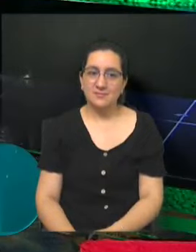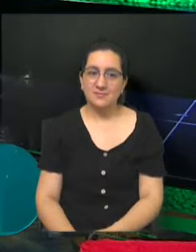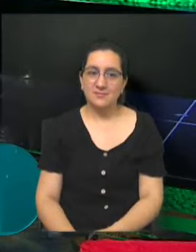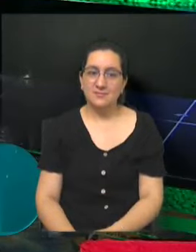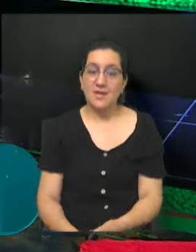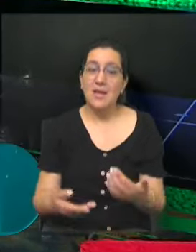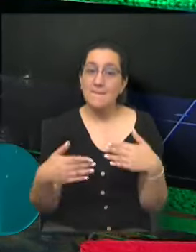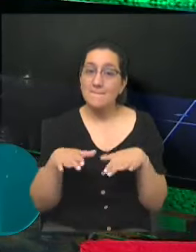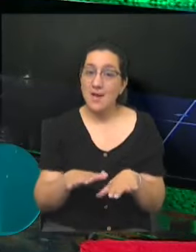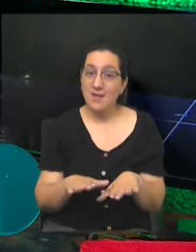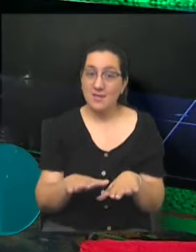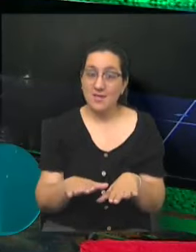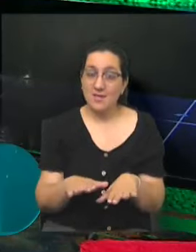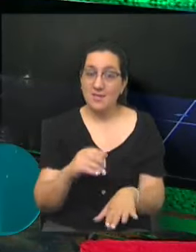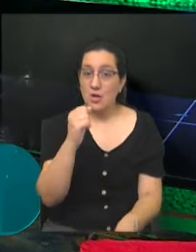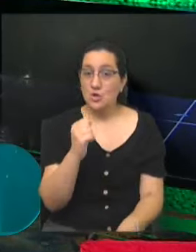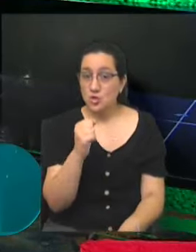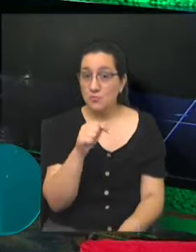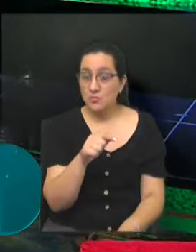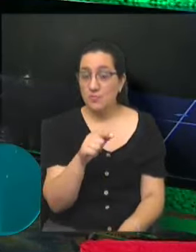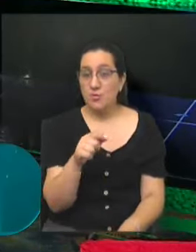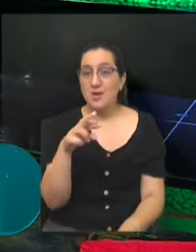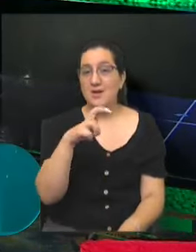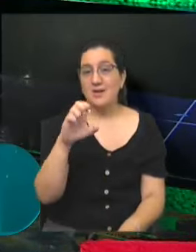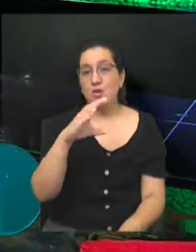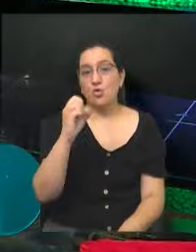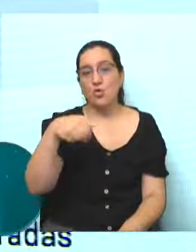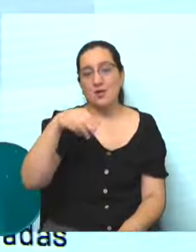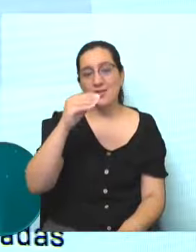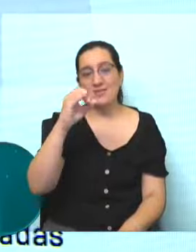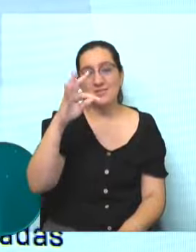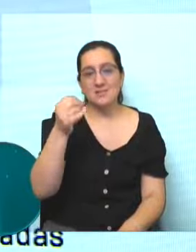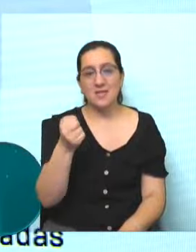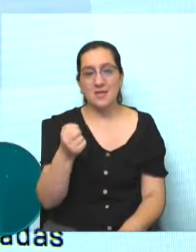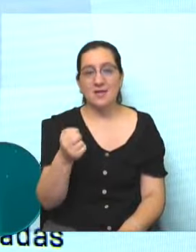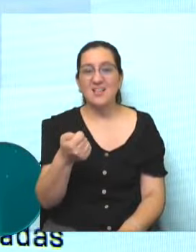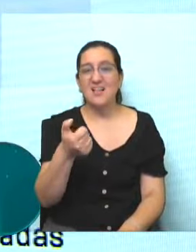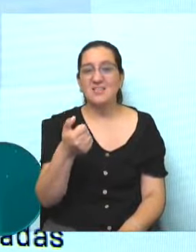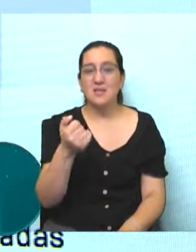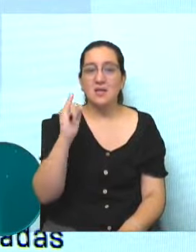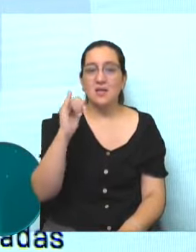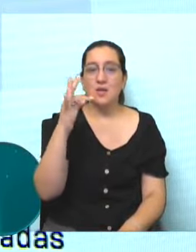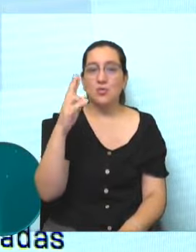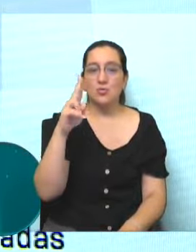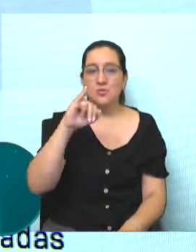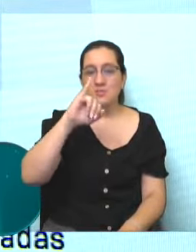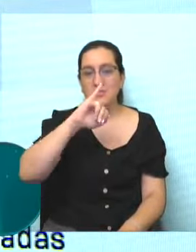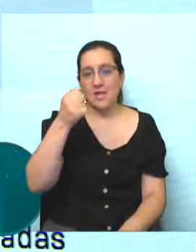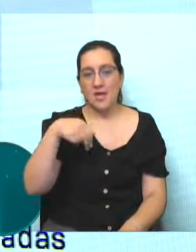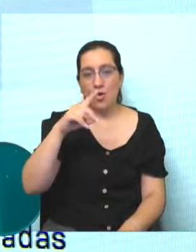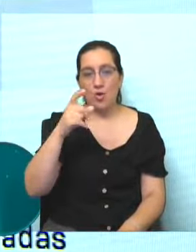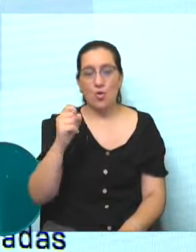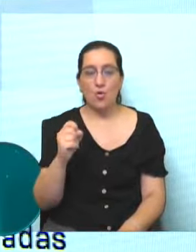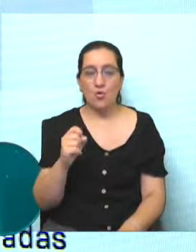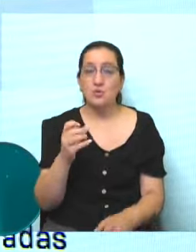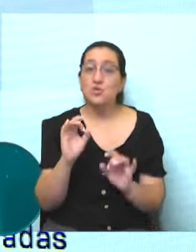la parada de las líneas estas va a ser por Reconquista, casi llegando allí a Ituzaingó o pasando 33, así que a tener en cuenta que va